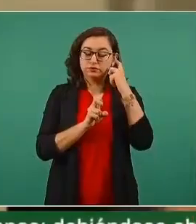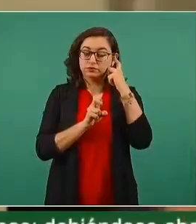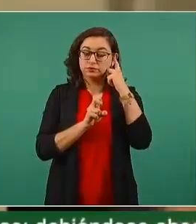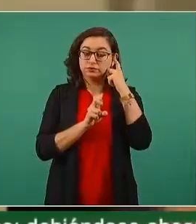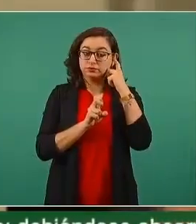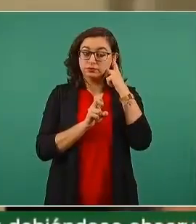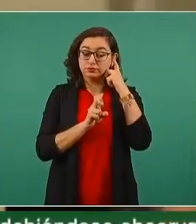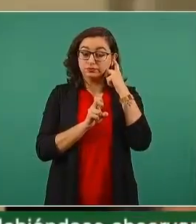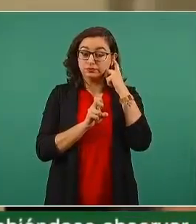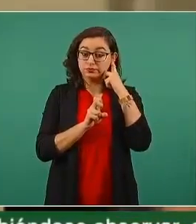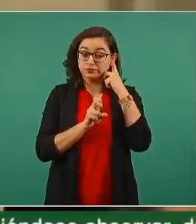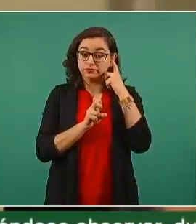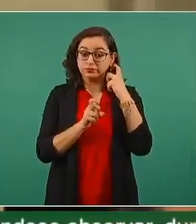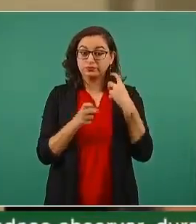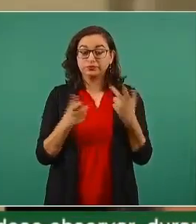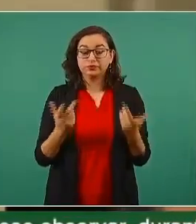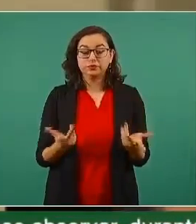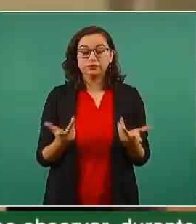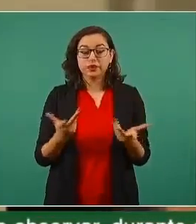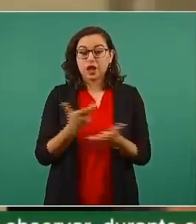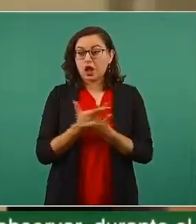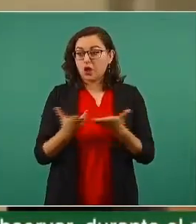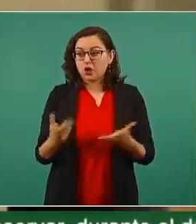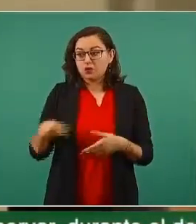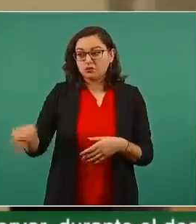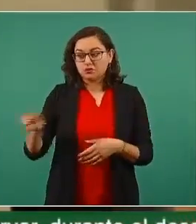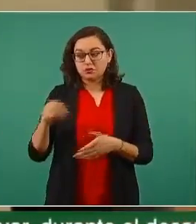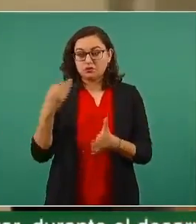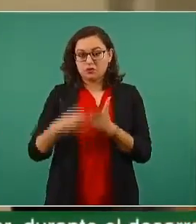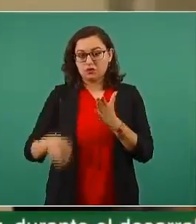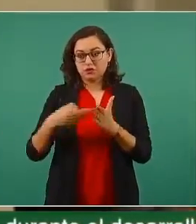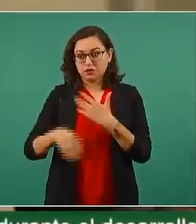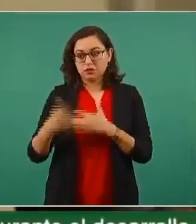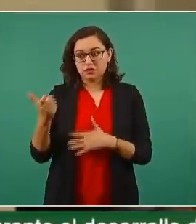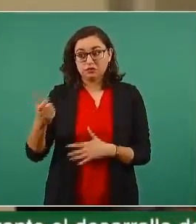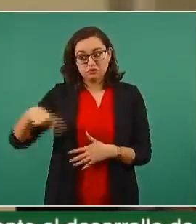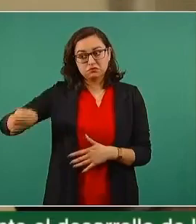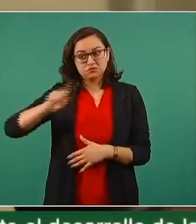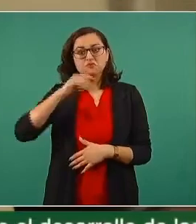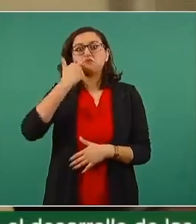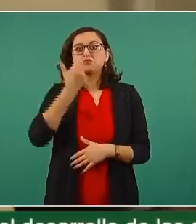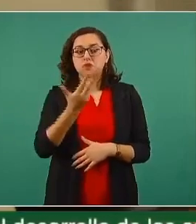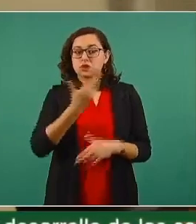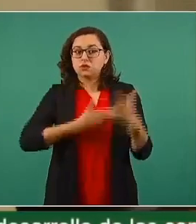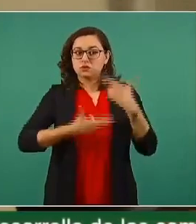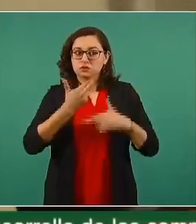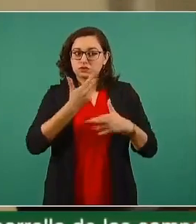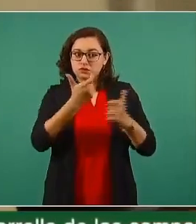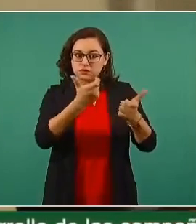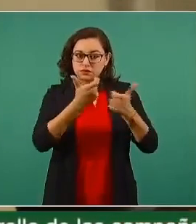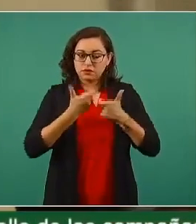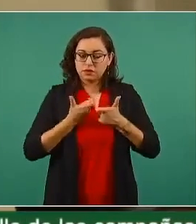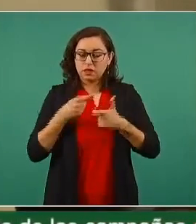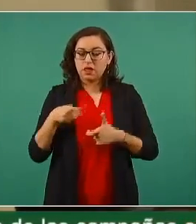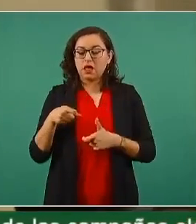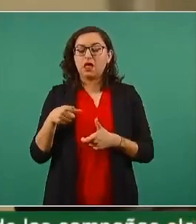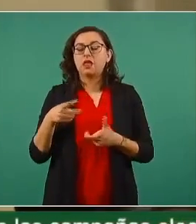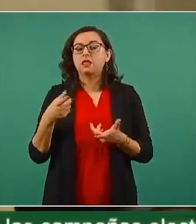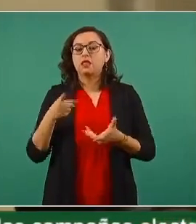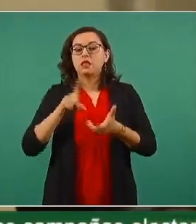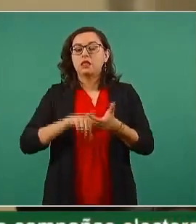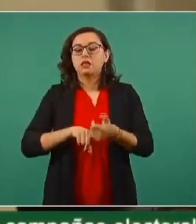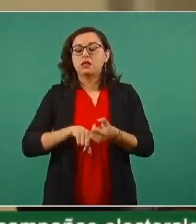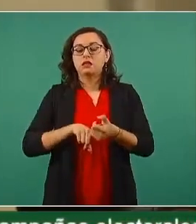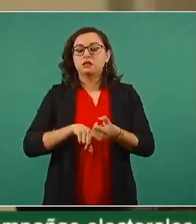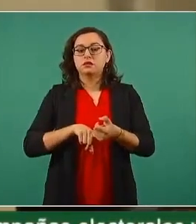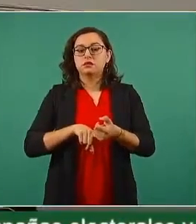por este prejuicio ahora no tienen sus pensiones para vivir. En este juicio radica en la Junta Especial número 3 bis de la Federal, a la cual